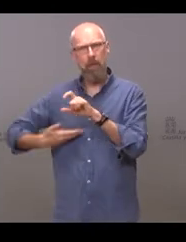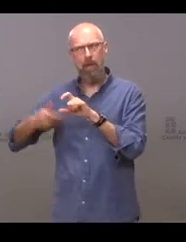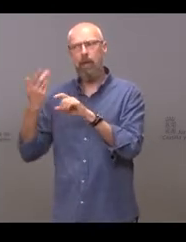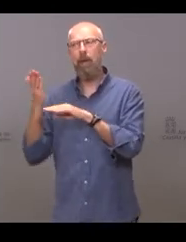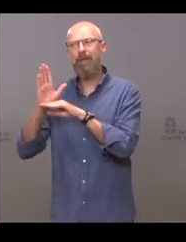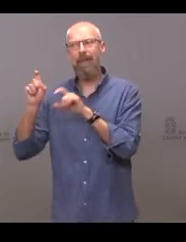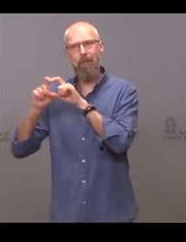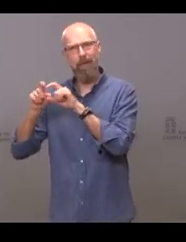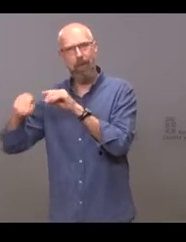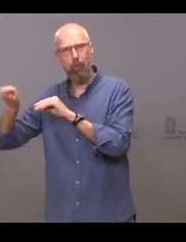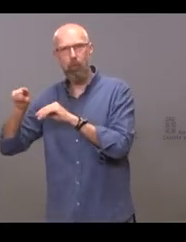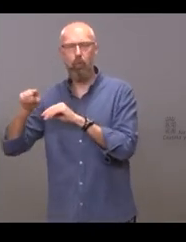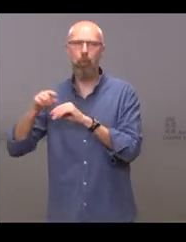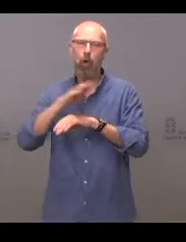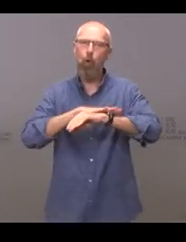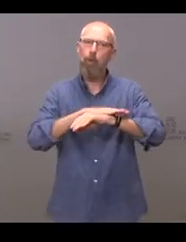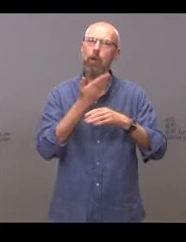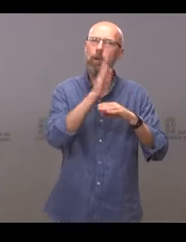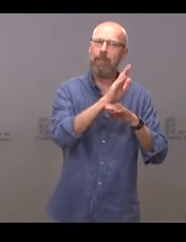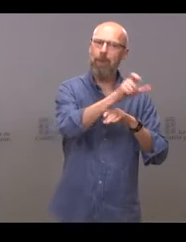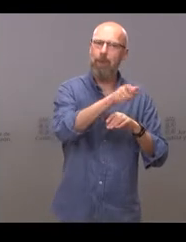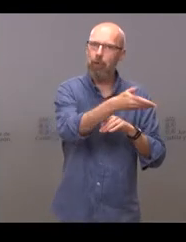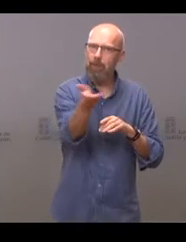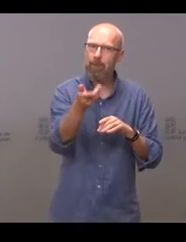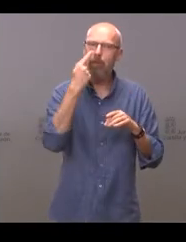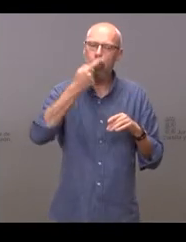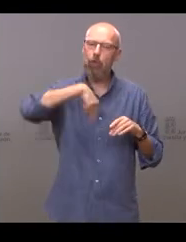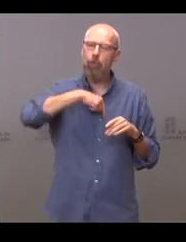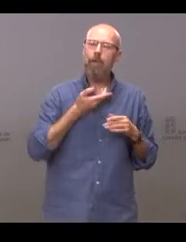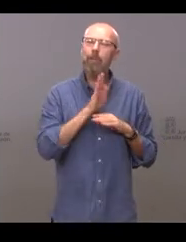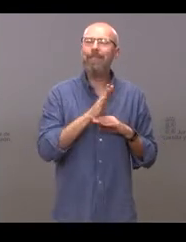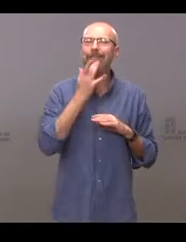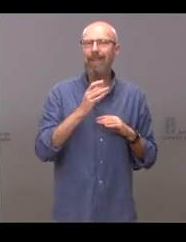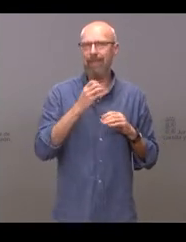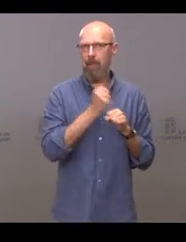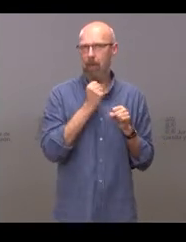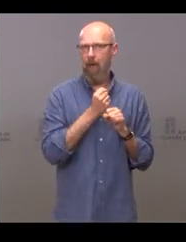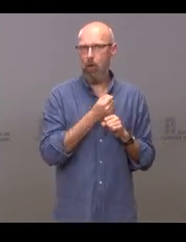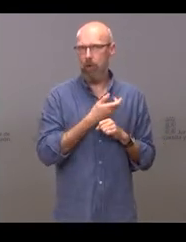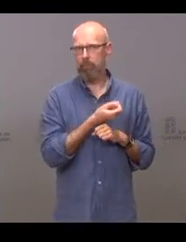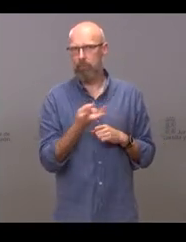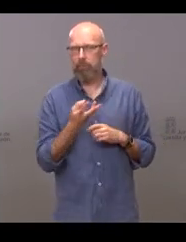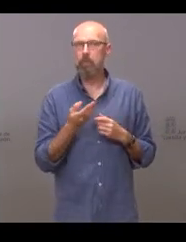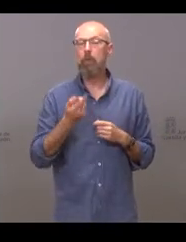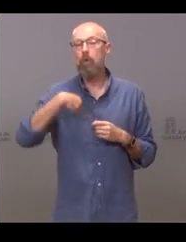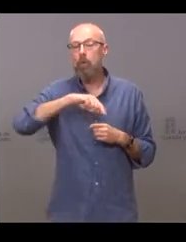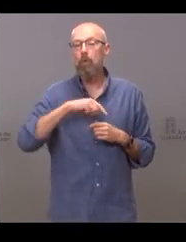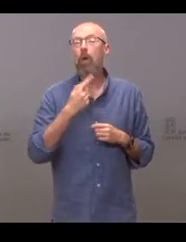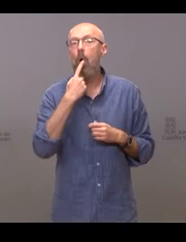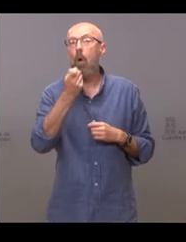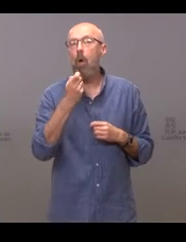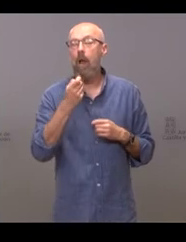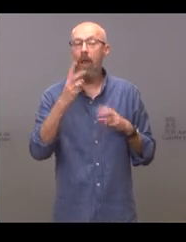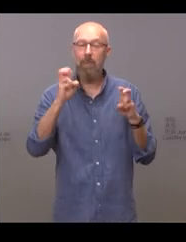estamos satisfechos con este acuerdo siempre nos hubiera gustado más creemos que se podían haber dedicado más fondos a las políticas de empleo